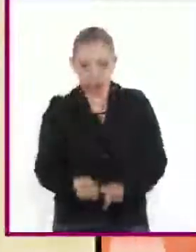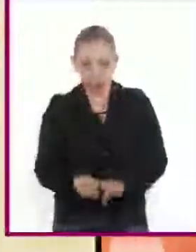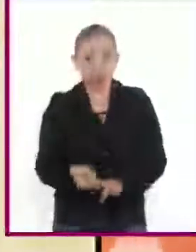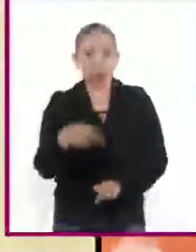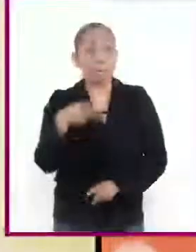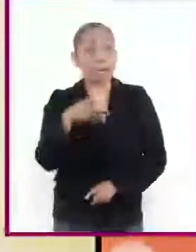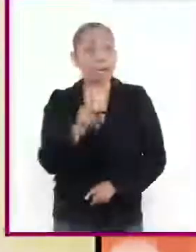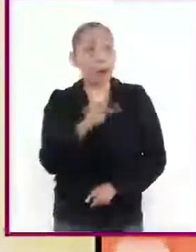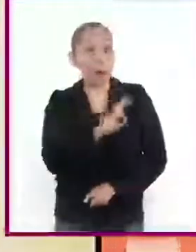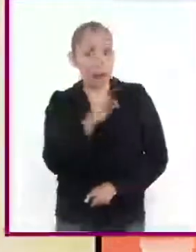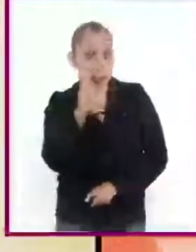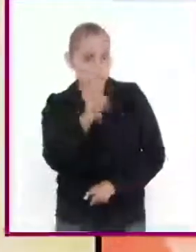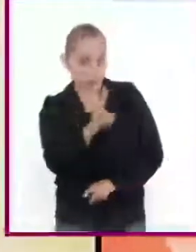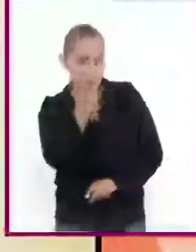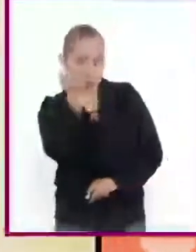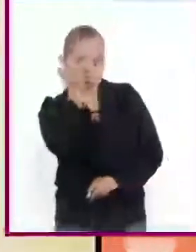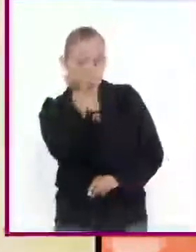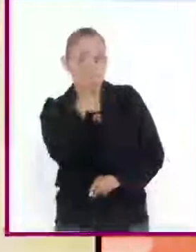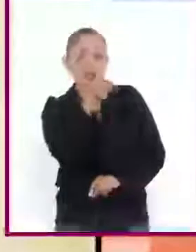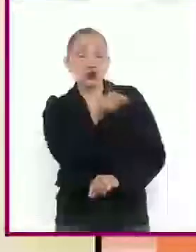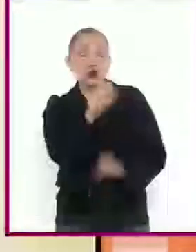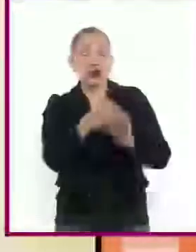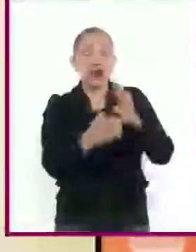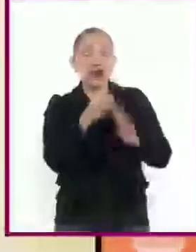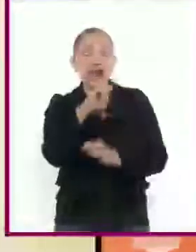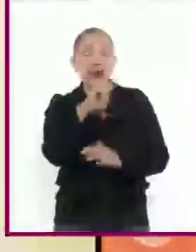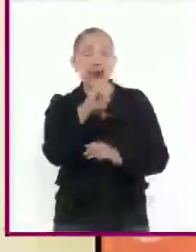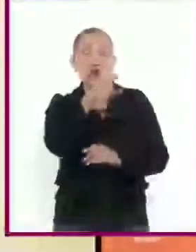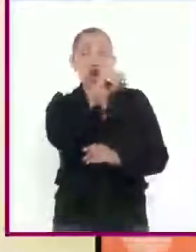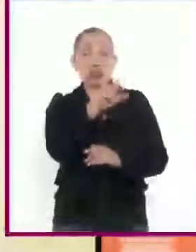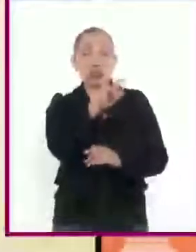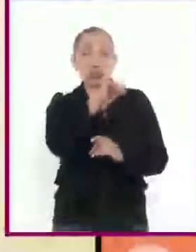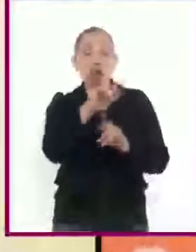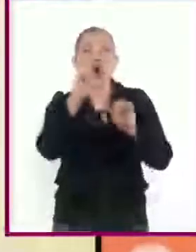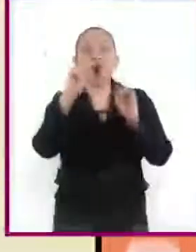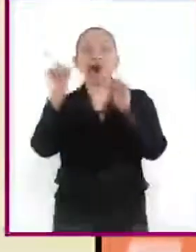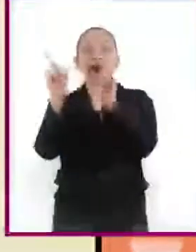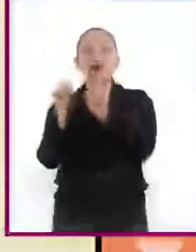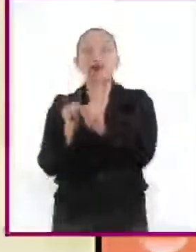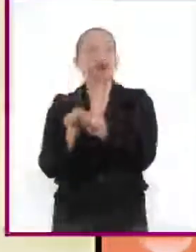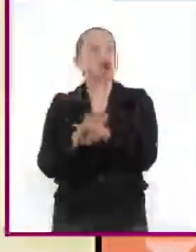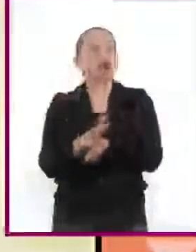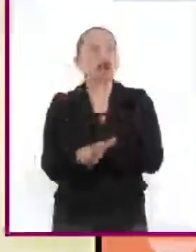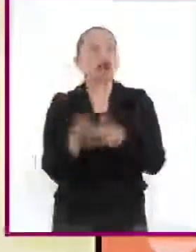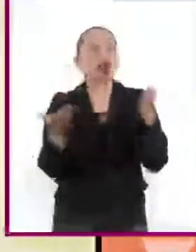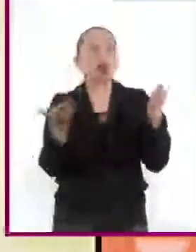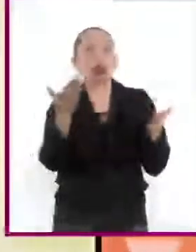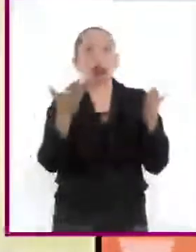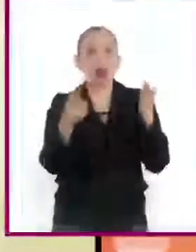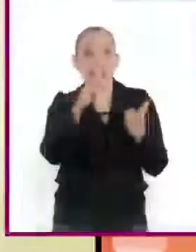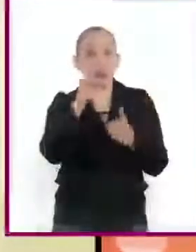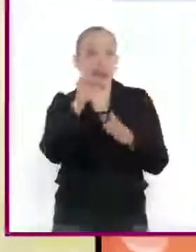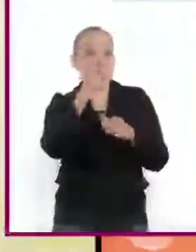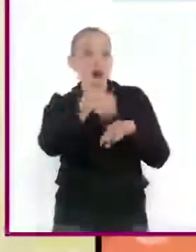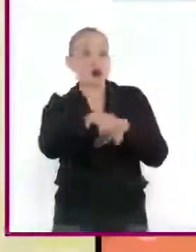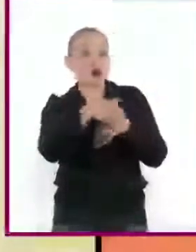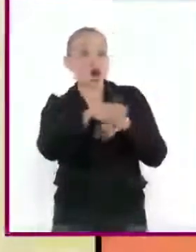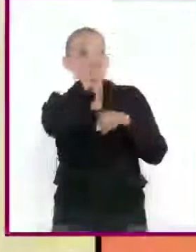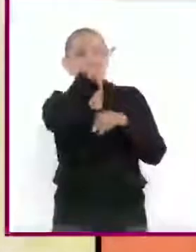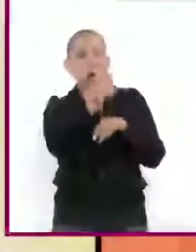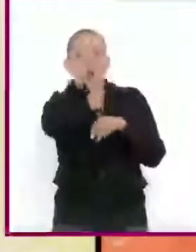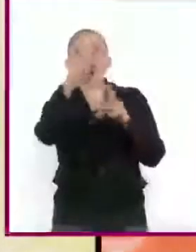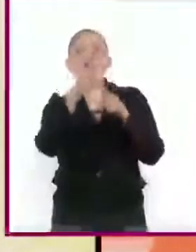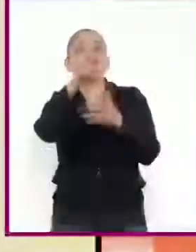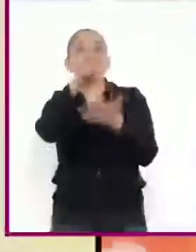Sin embargo, se puede tener una idea de si un elemento se oxidará o se reducirá. Basta ubicar su posición en la tabla